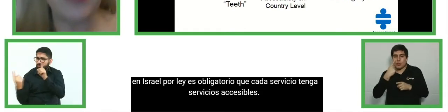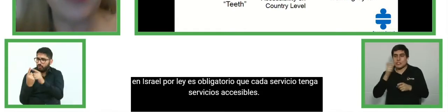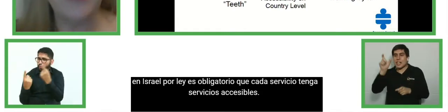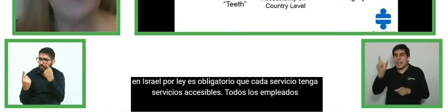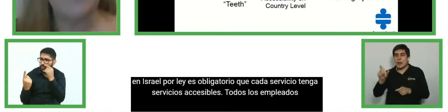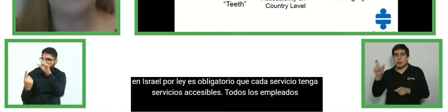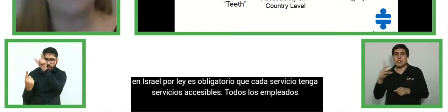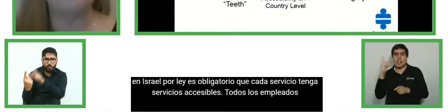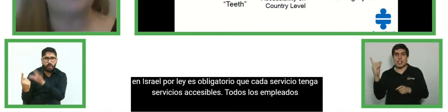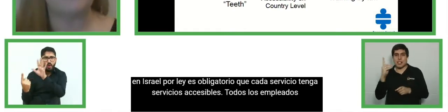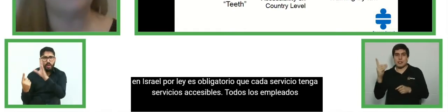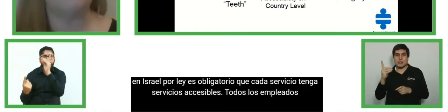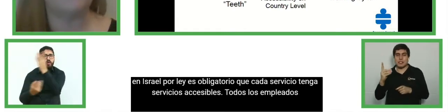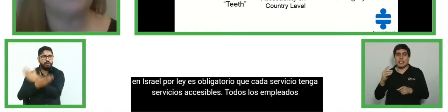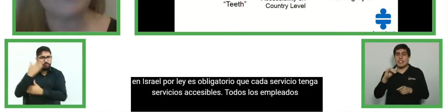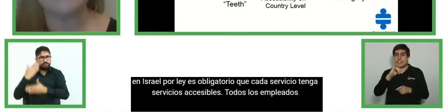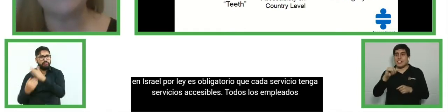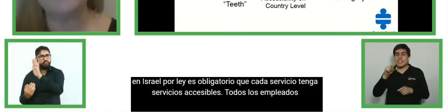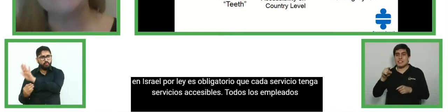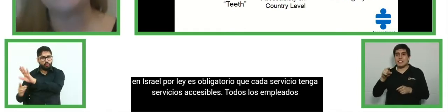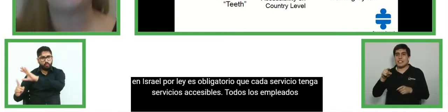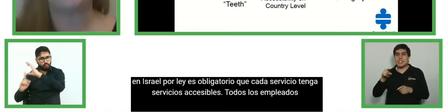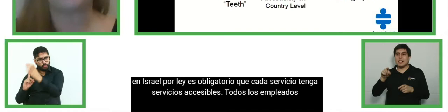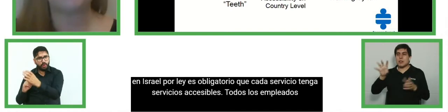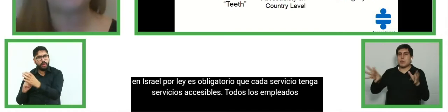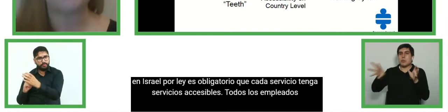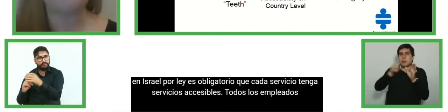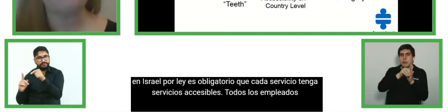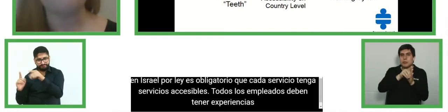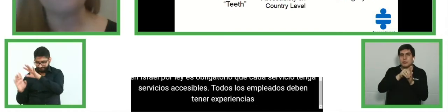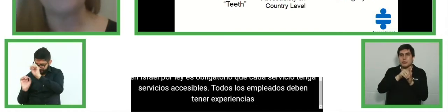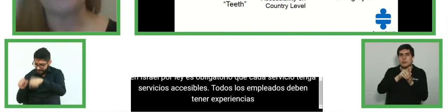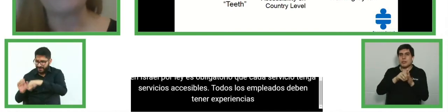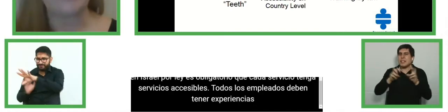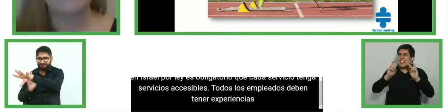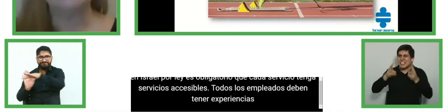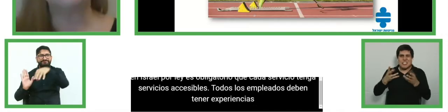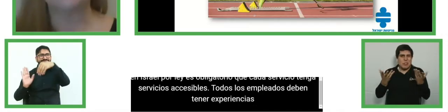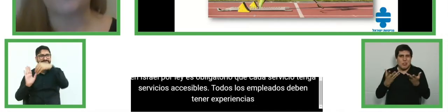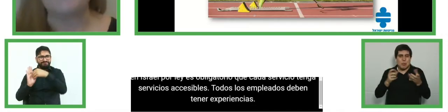la legislación y que se adoptó la legislación, es decir, la próxima, por favor.